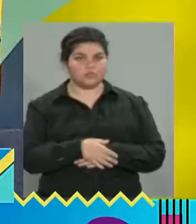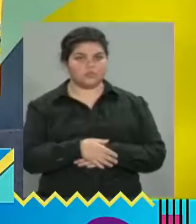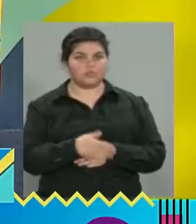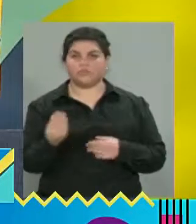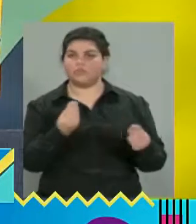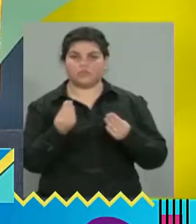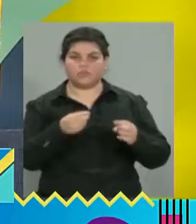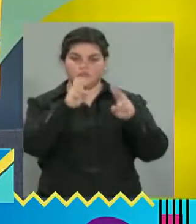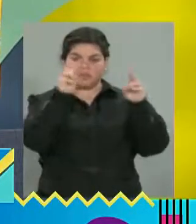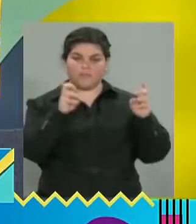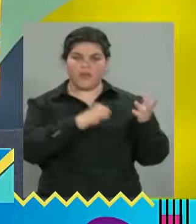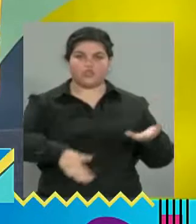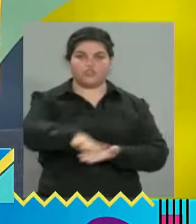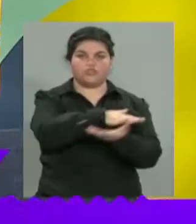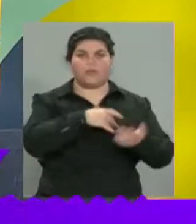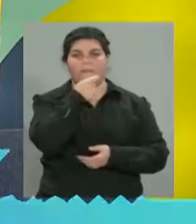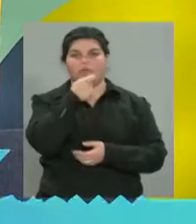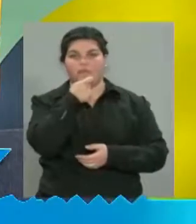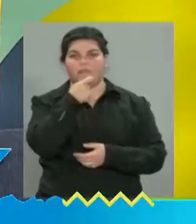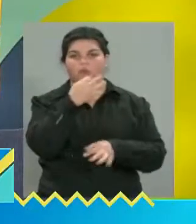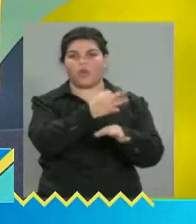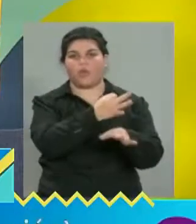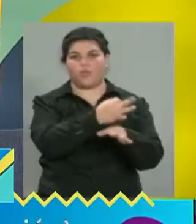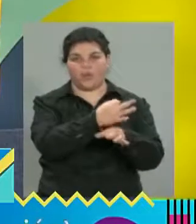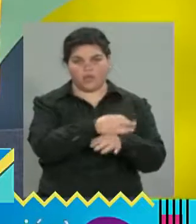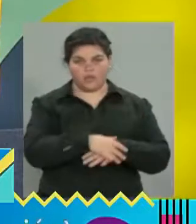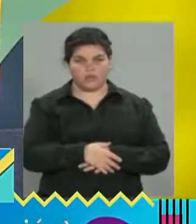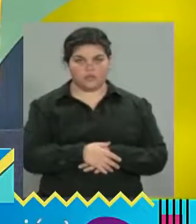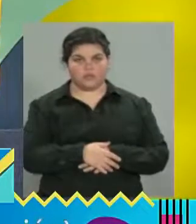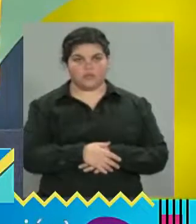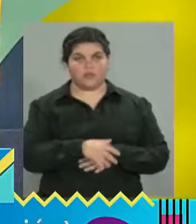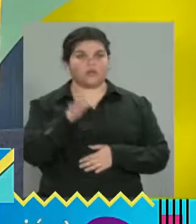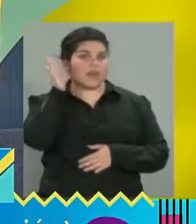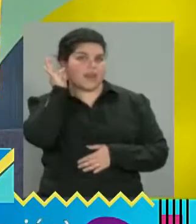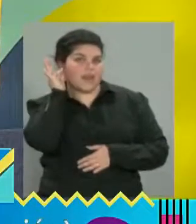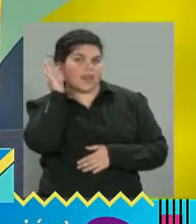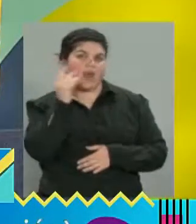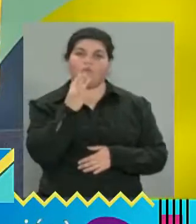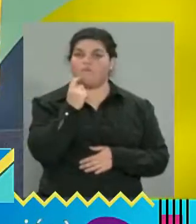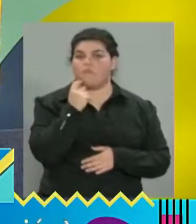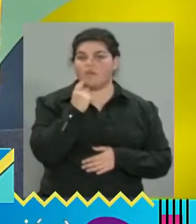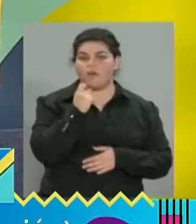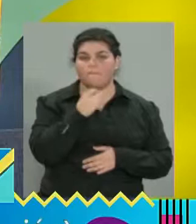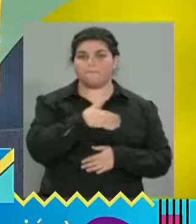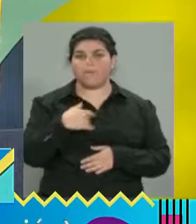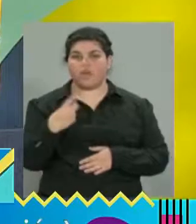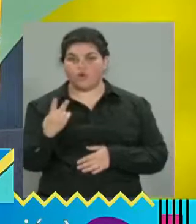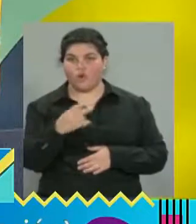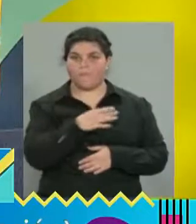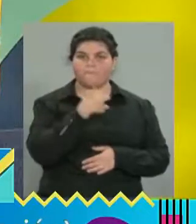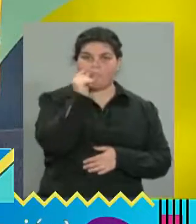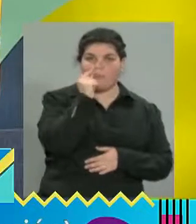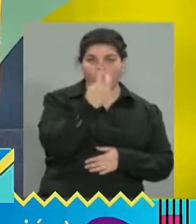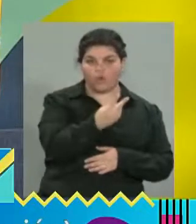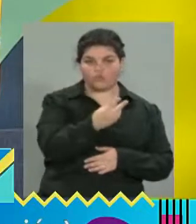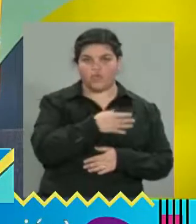social. Suponte en la escuela, ¿no? Va una niña o un niño que tiene 2 mamás y 2 papás y el